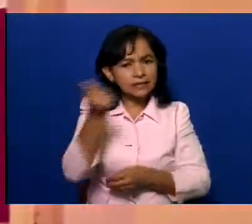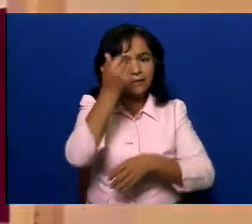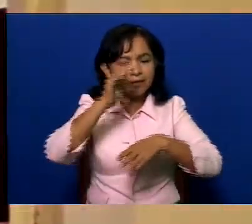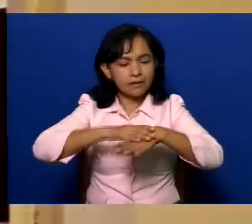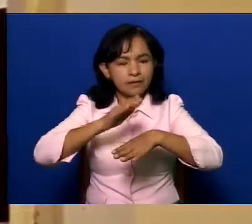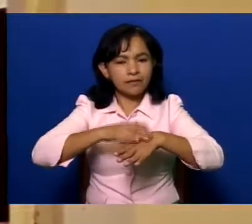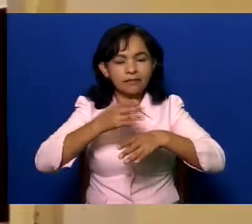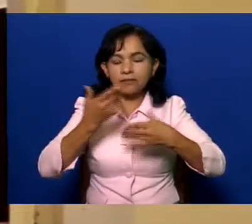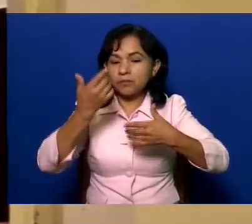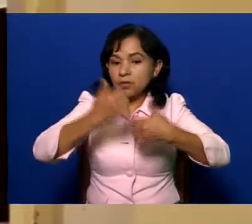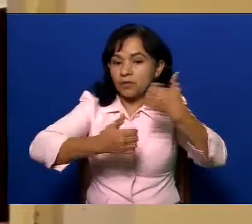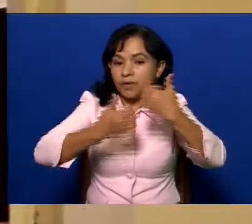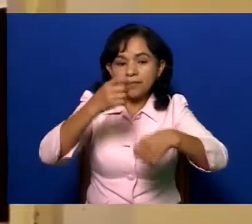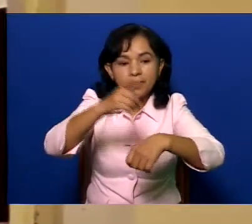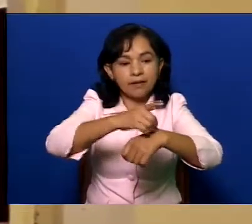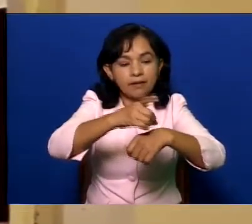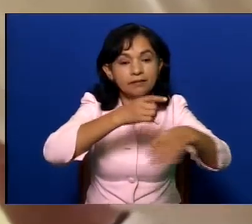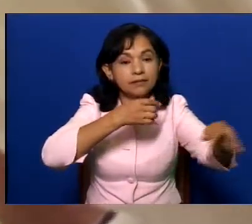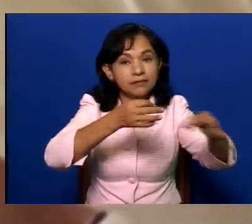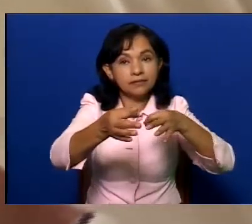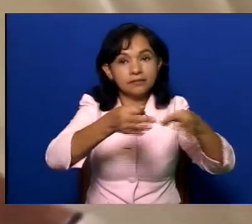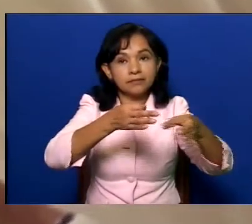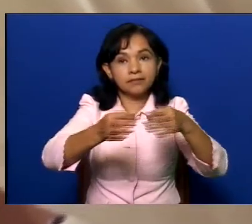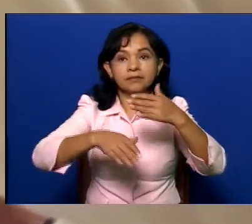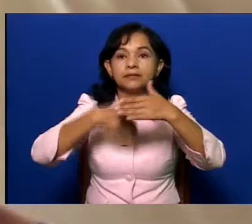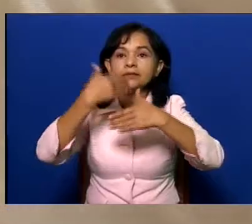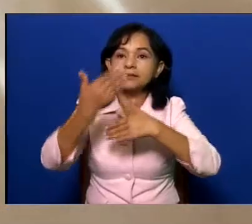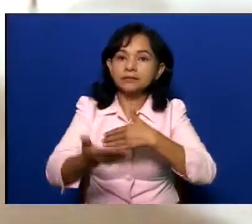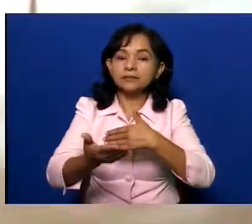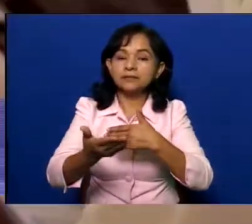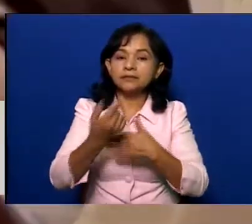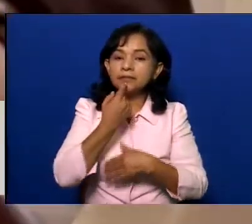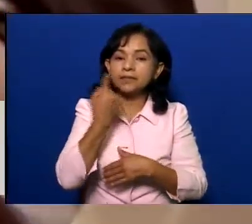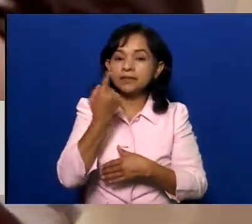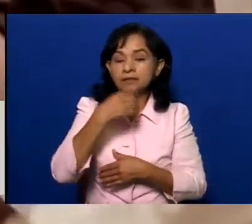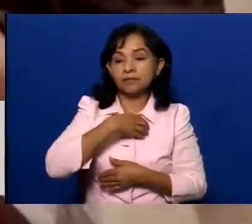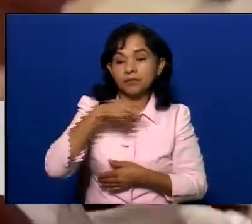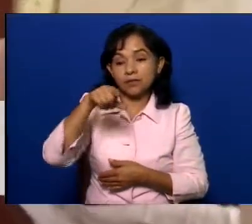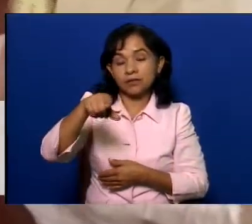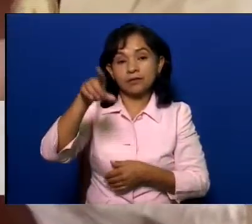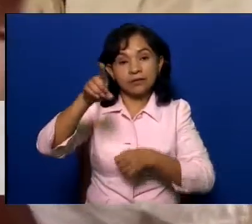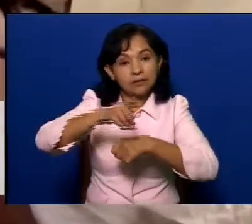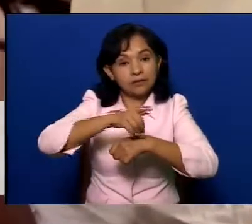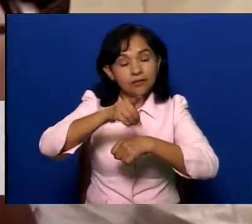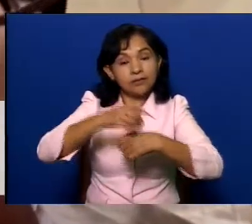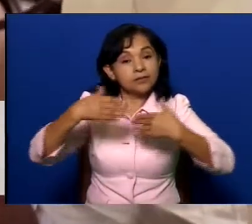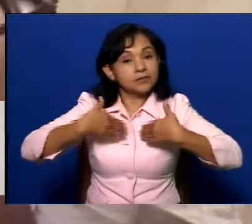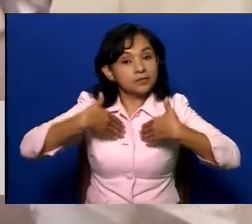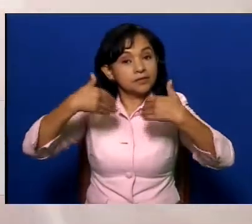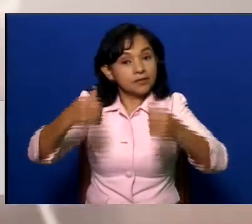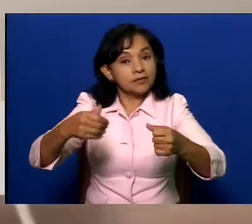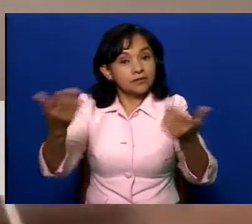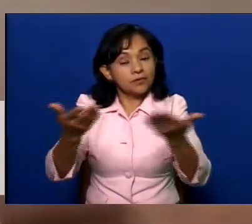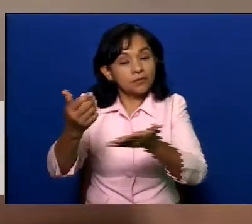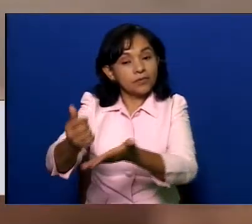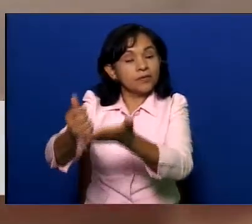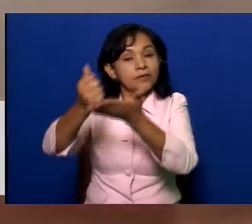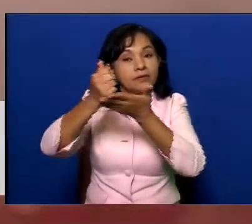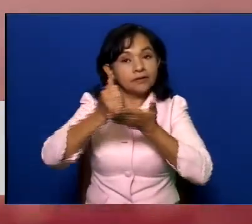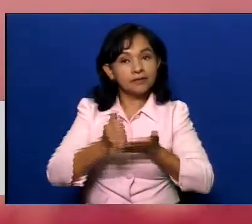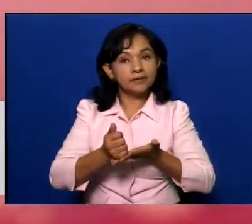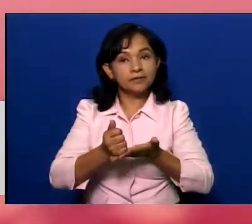una pasta dental, algo puede contribuir para apoyar pues esta causa de las personas que padecen de cáncer.